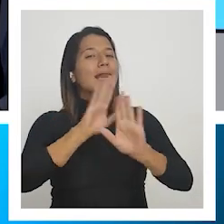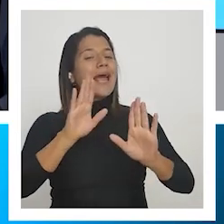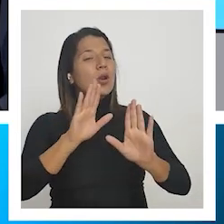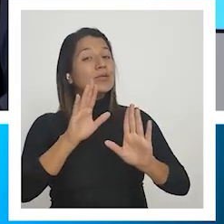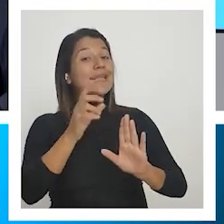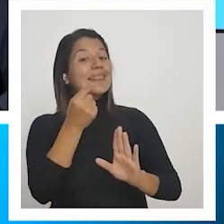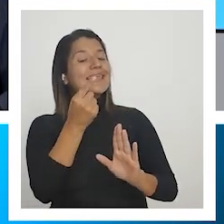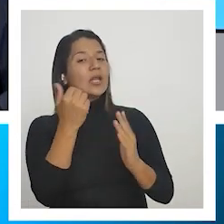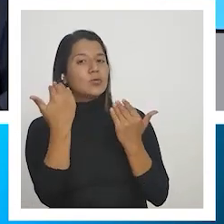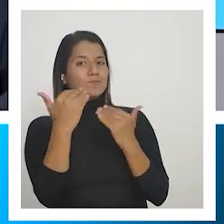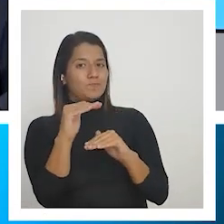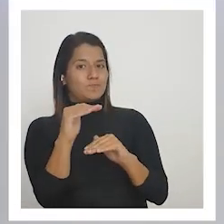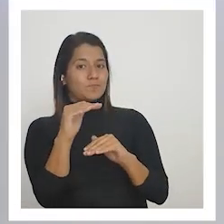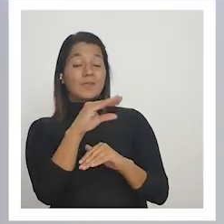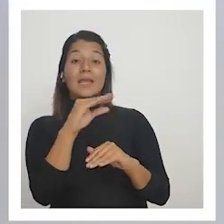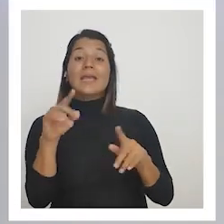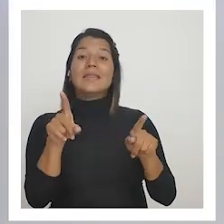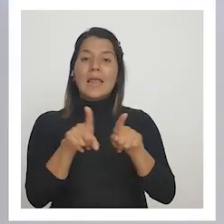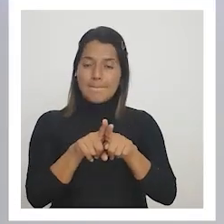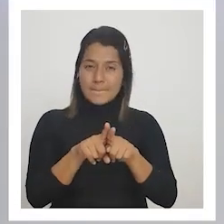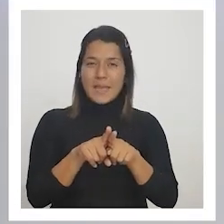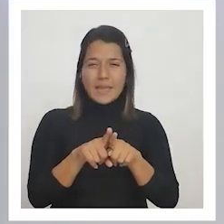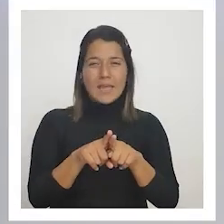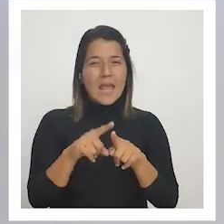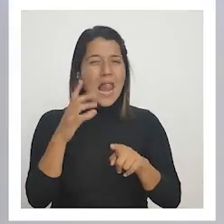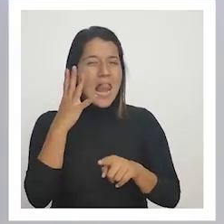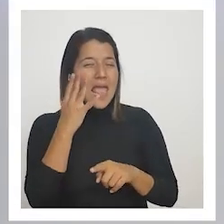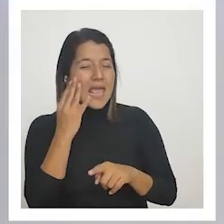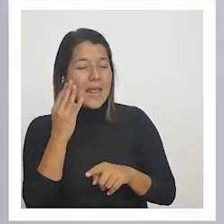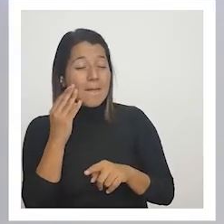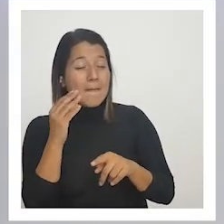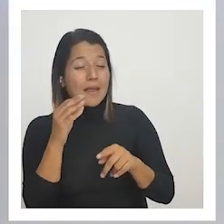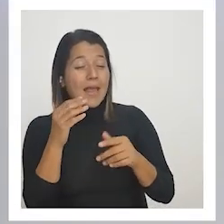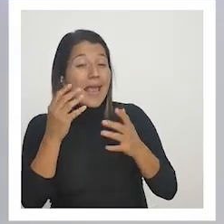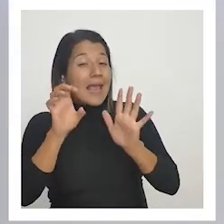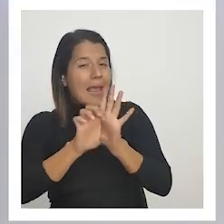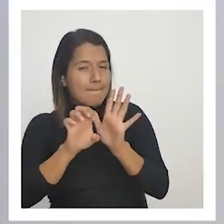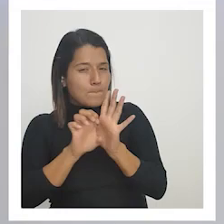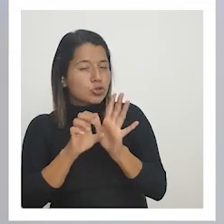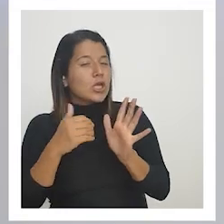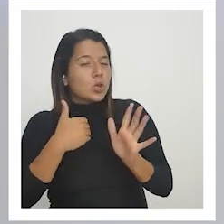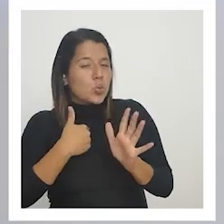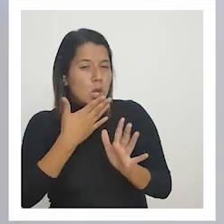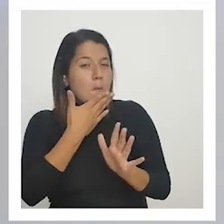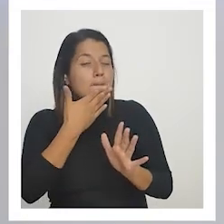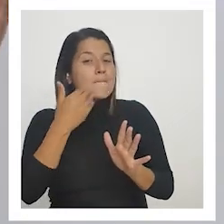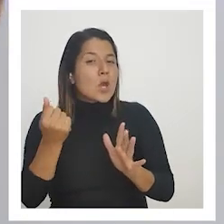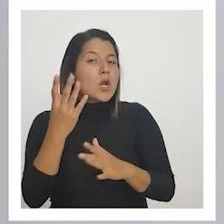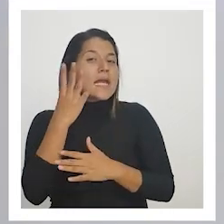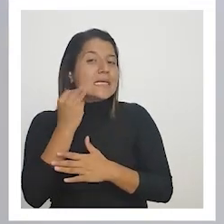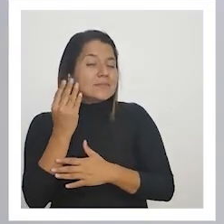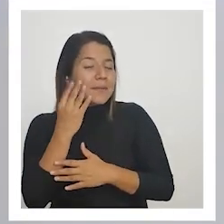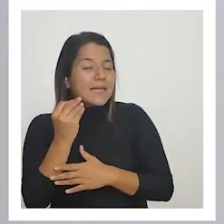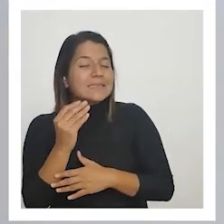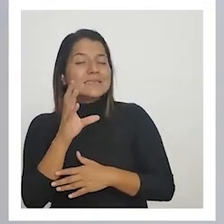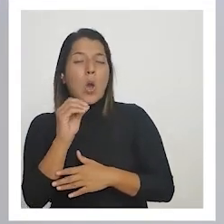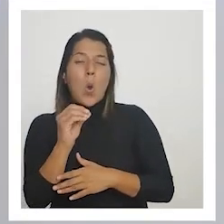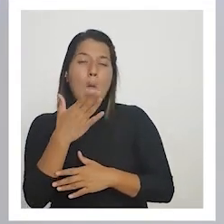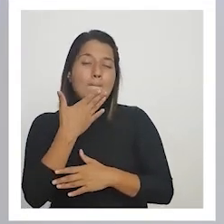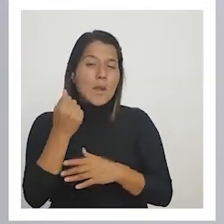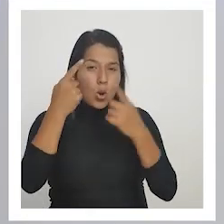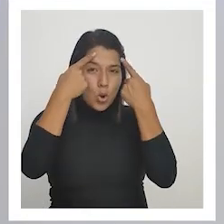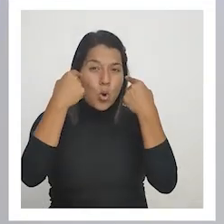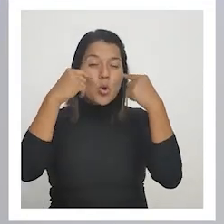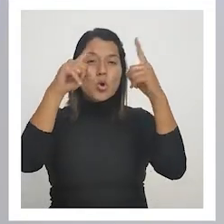además, las experiencias más exitosas que tenemos en términos de fondos de capital semilla no son solamente los fondos